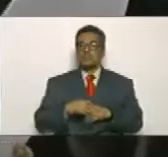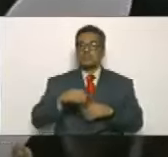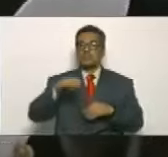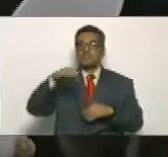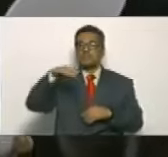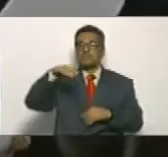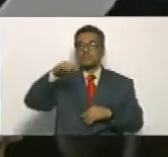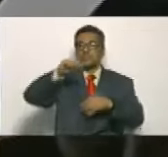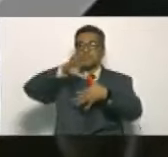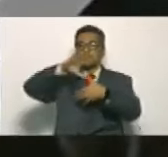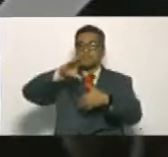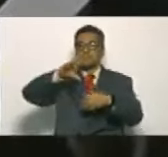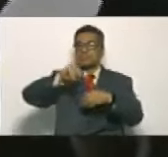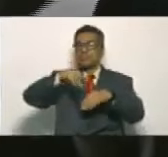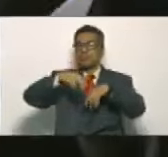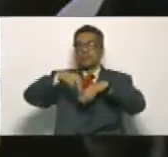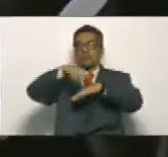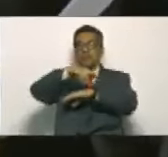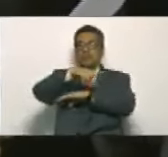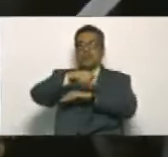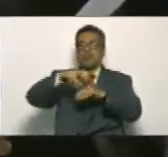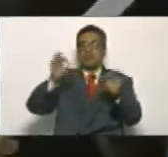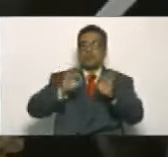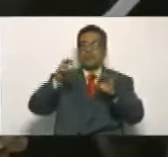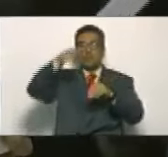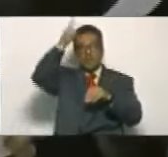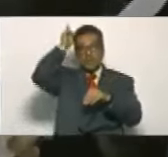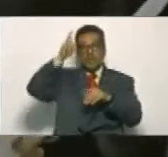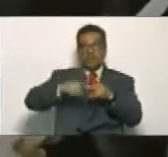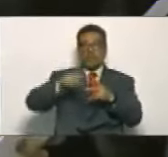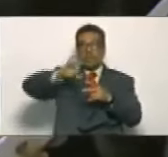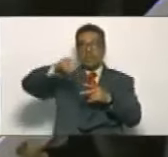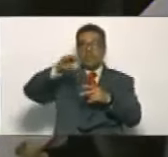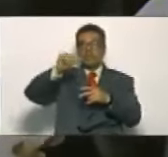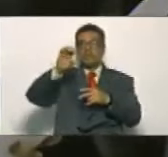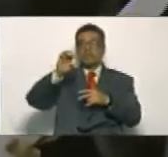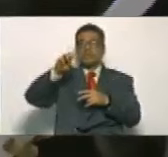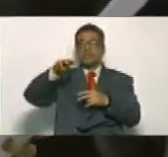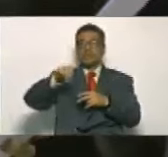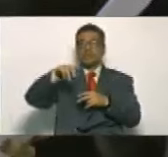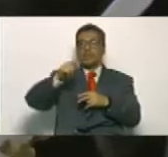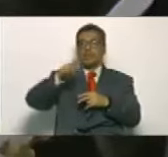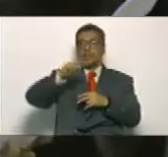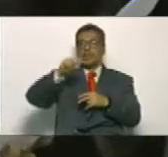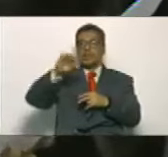América no caminará sin el indio. Eso lo dijo José Martí.